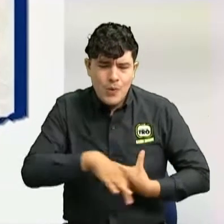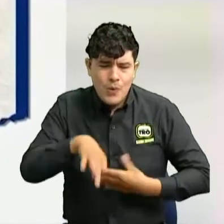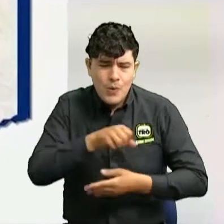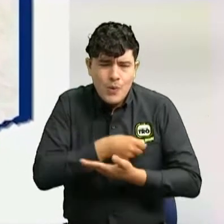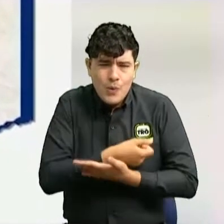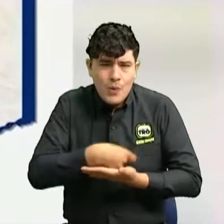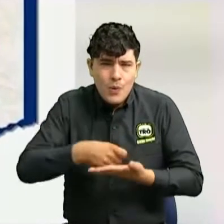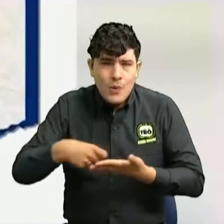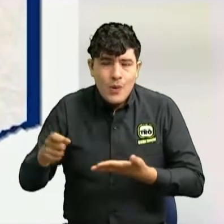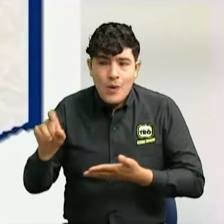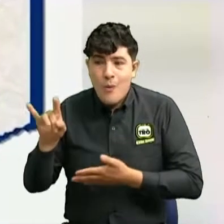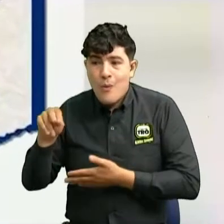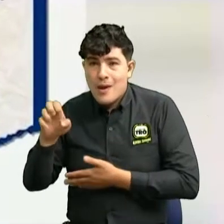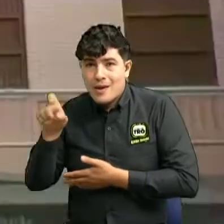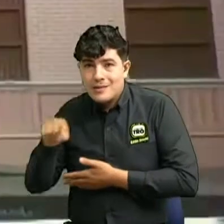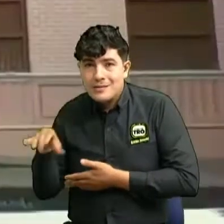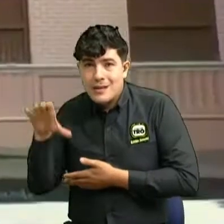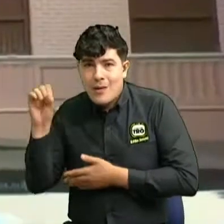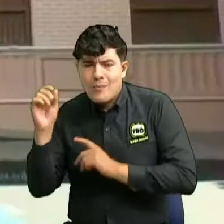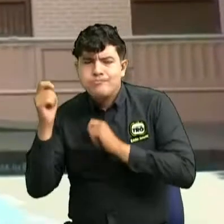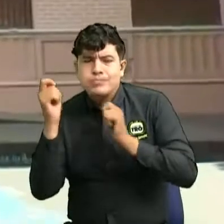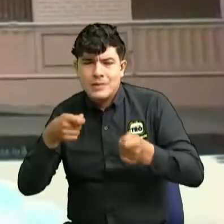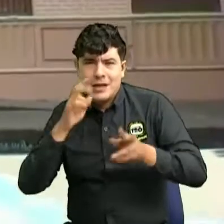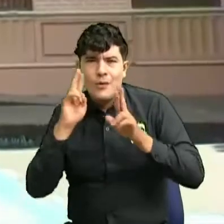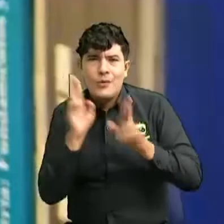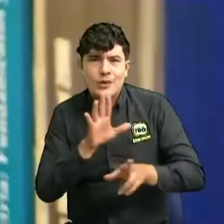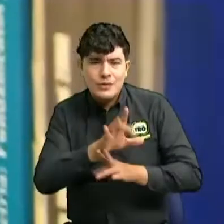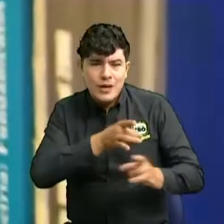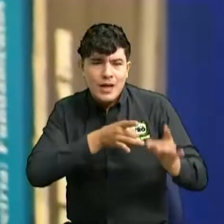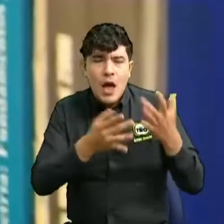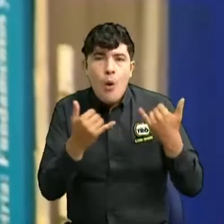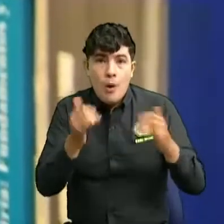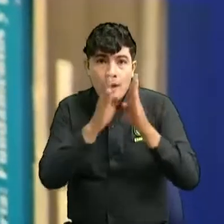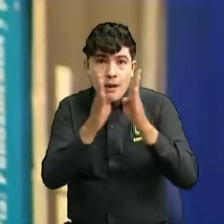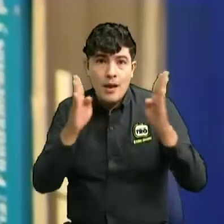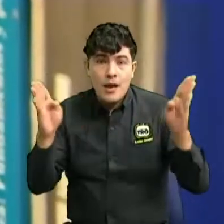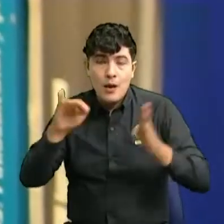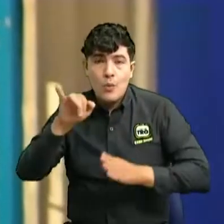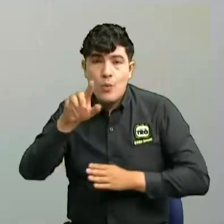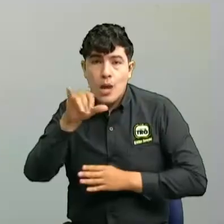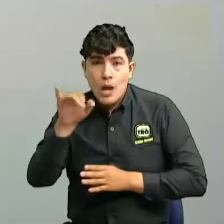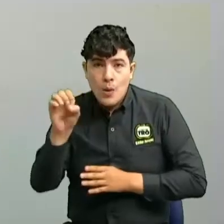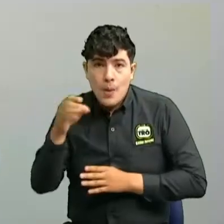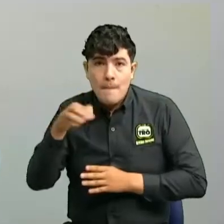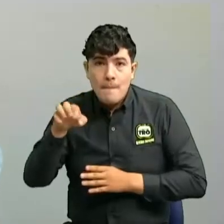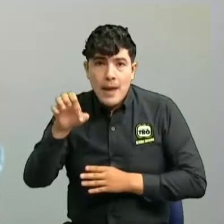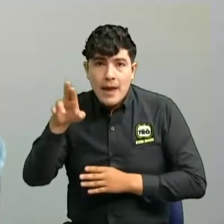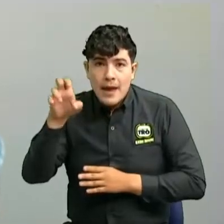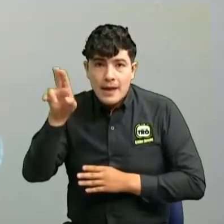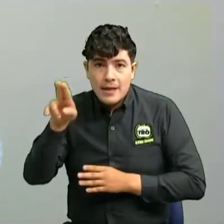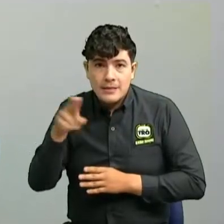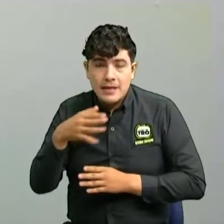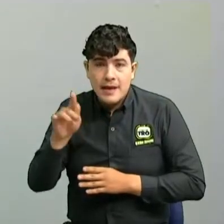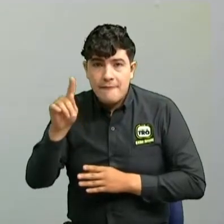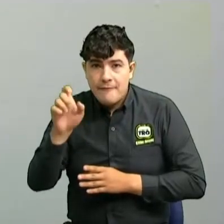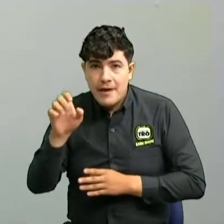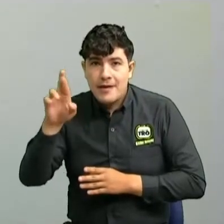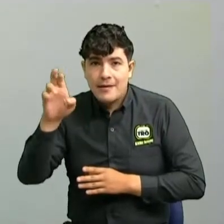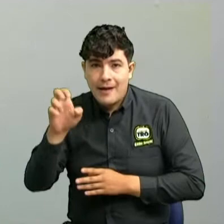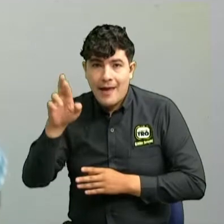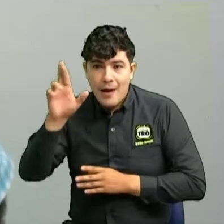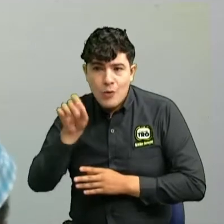desde 1999, que hoy celebra la Biblioteca Julio Pérez Ferrero. Ha programado una variada